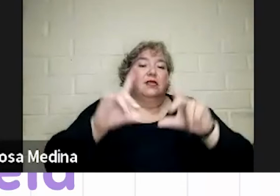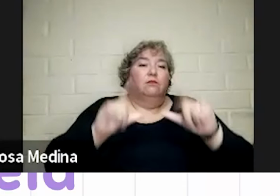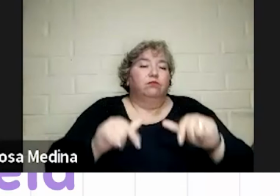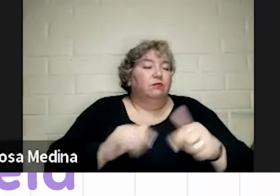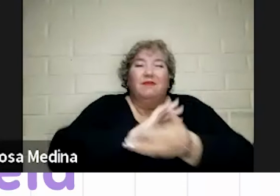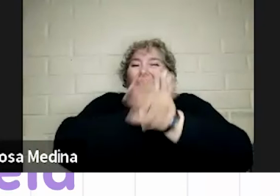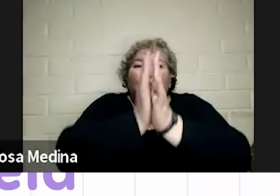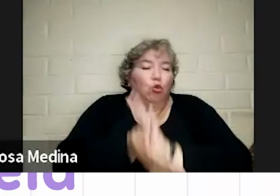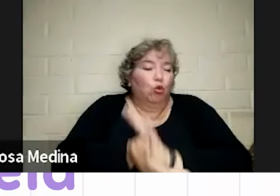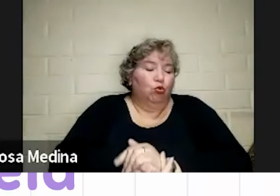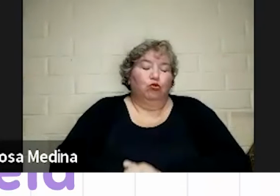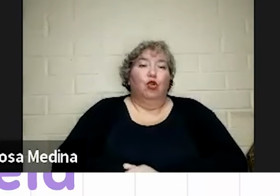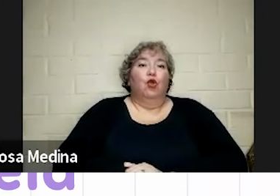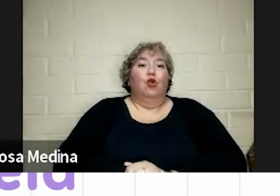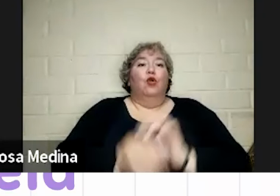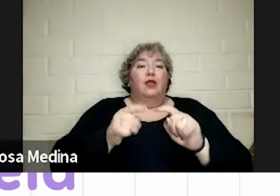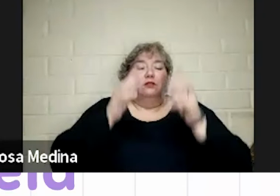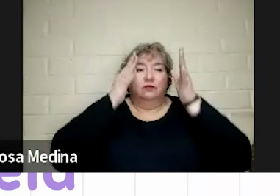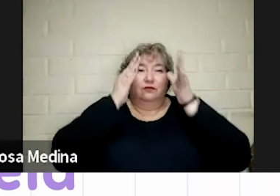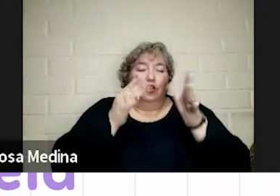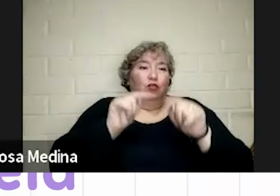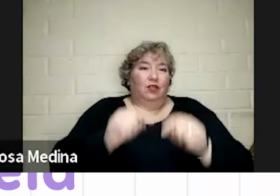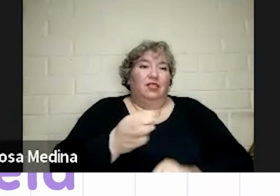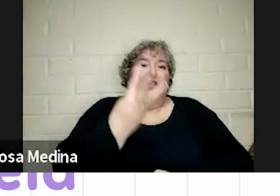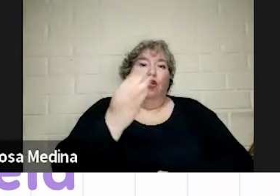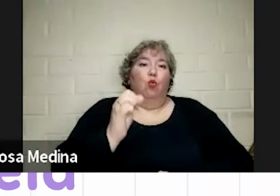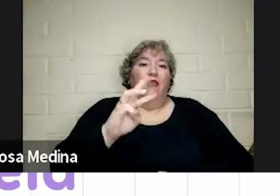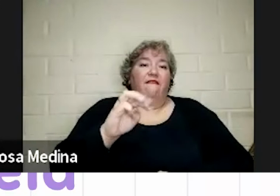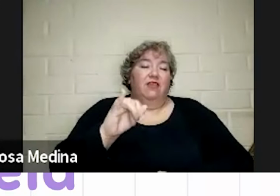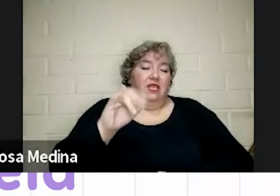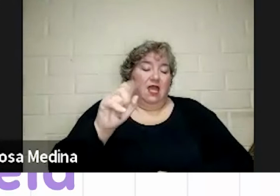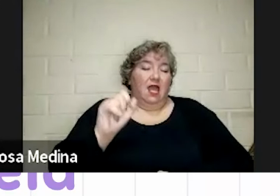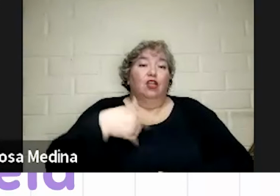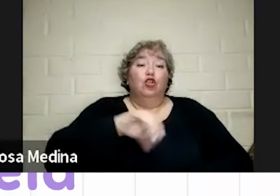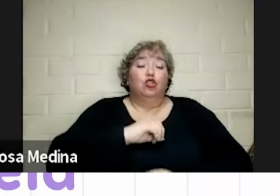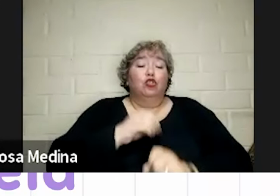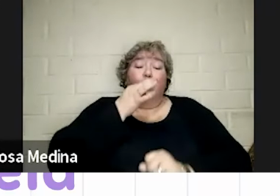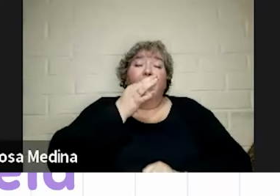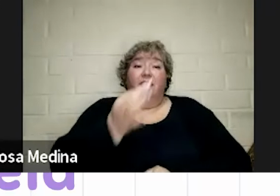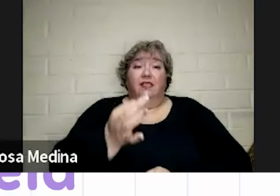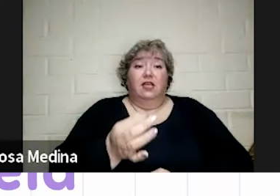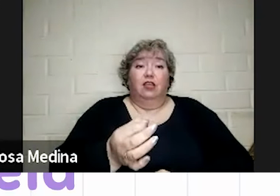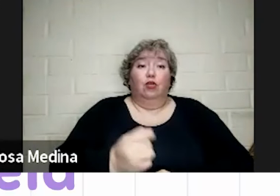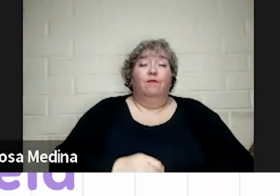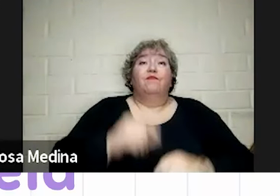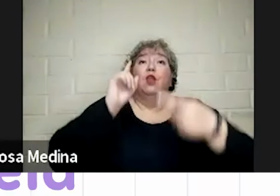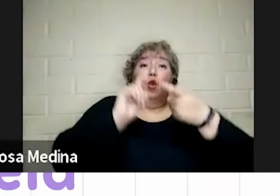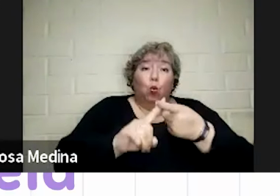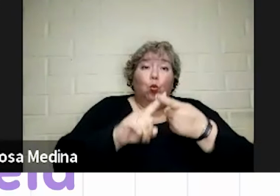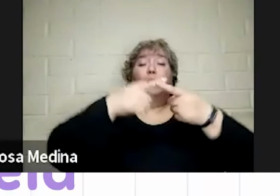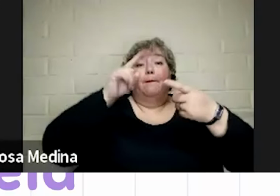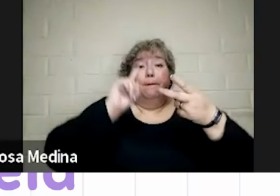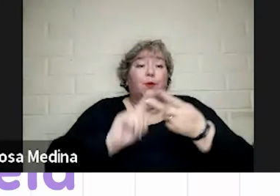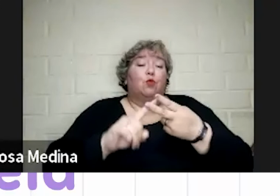el foco de esta vez de este webinar, ¿ya? Podemos dar instrucciones, ojalá irlas dando una por una, sobre todo cuando los niños son